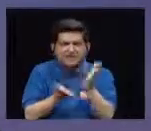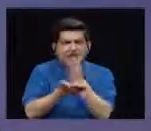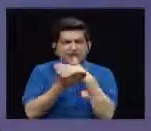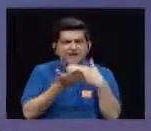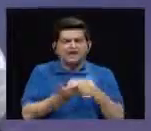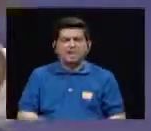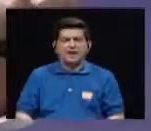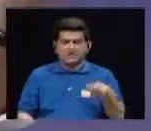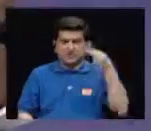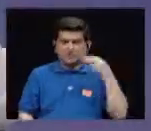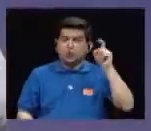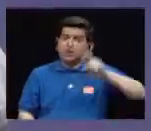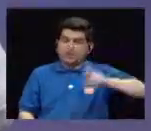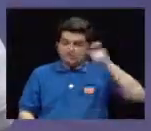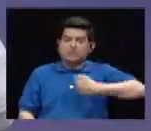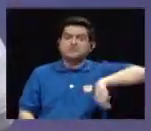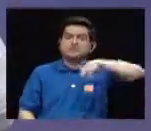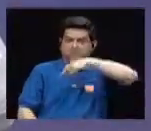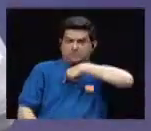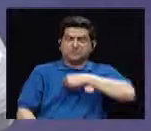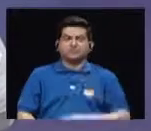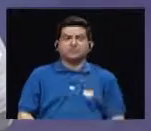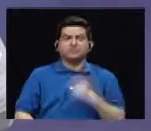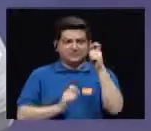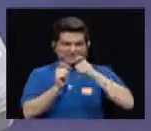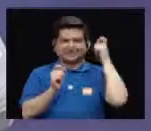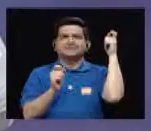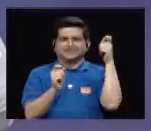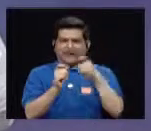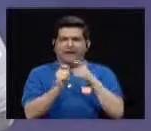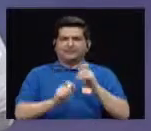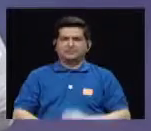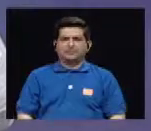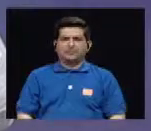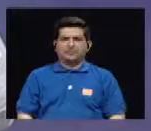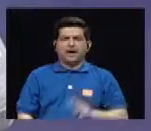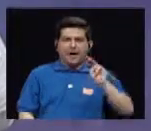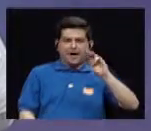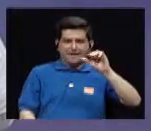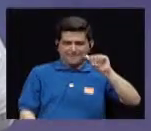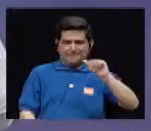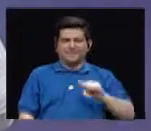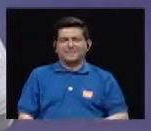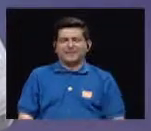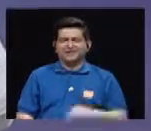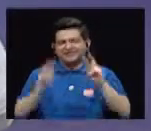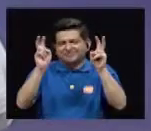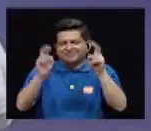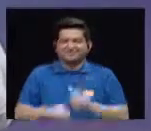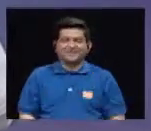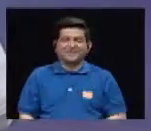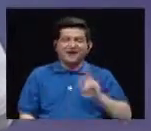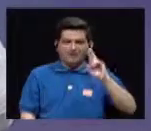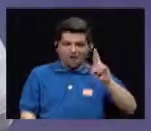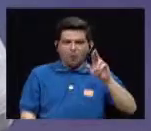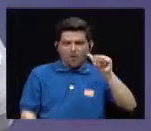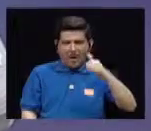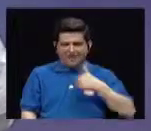históricos, entrelazar, para eso ocupamos a justamente la maestría de Raúl Arias,